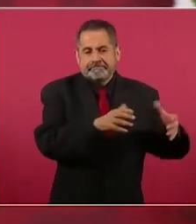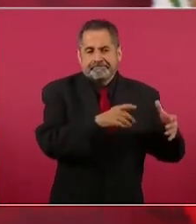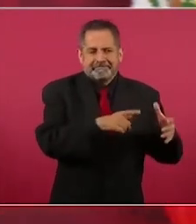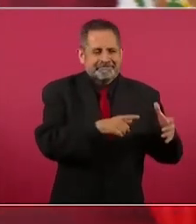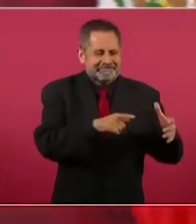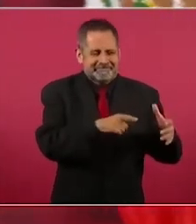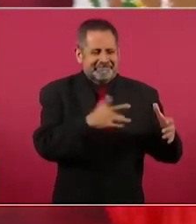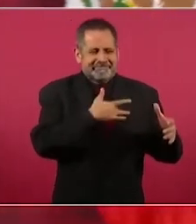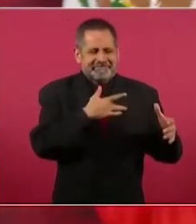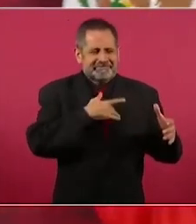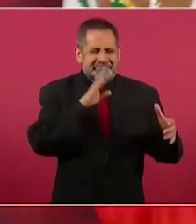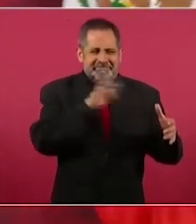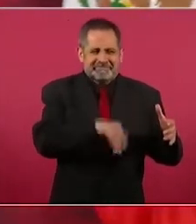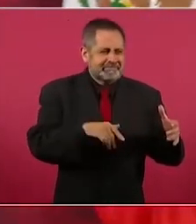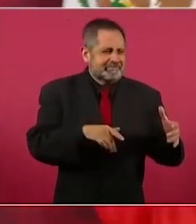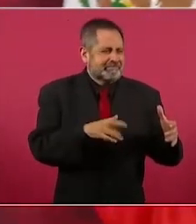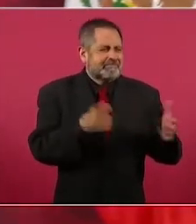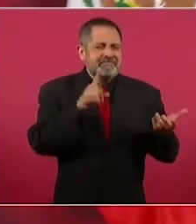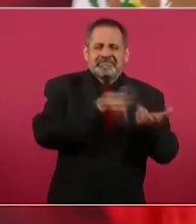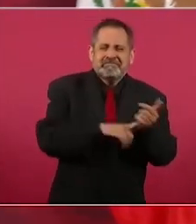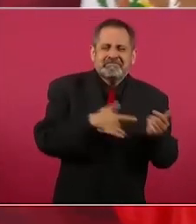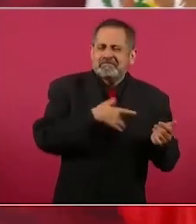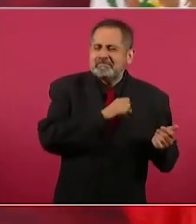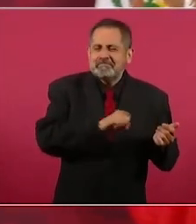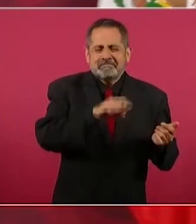de mala fe, de malas entrañas,